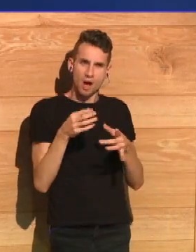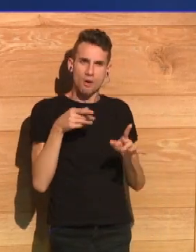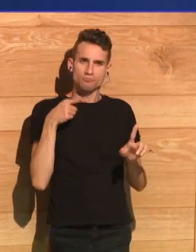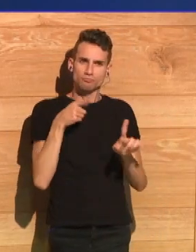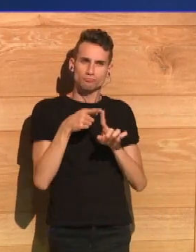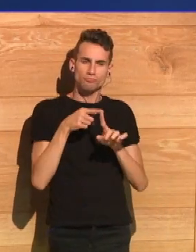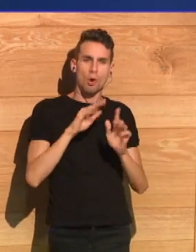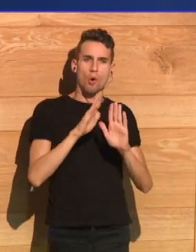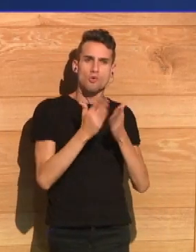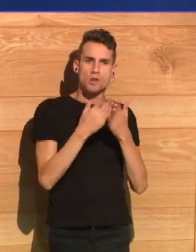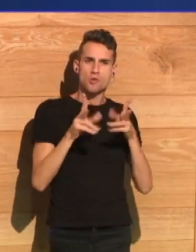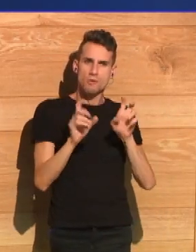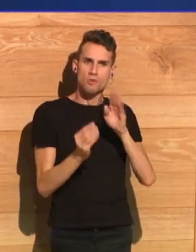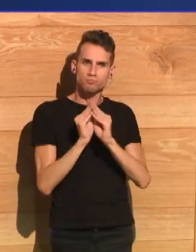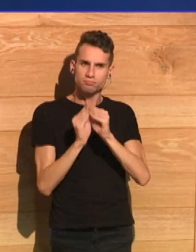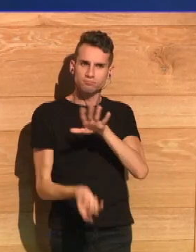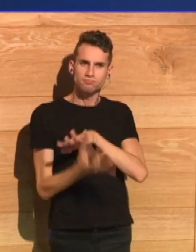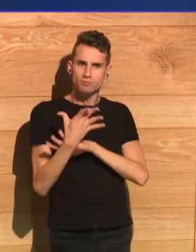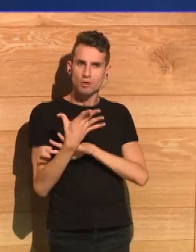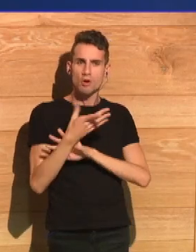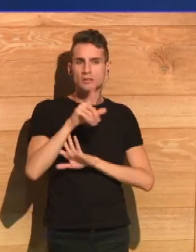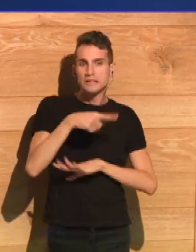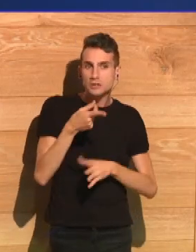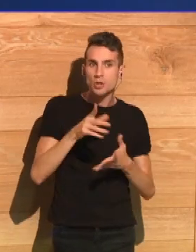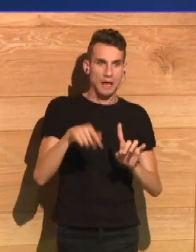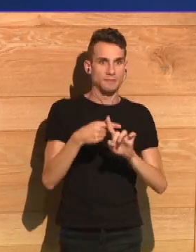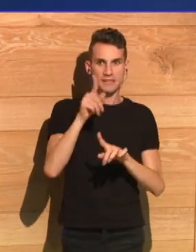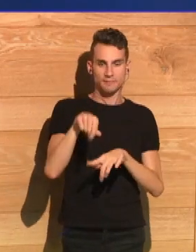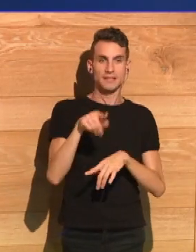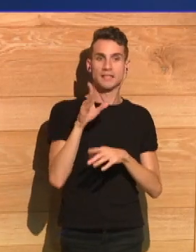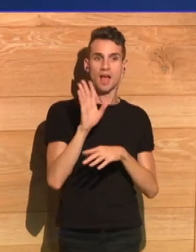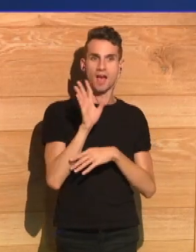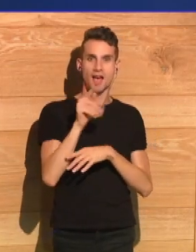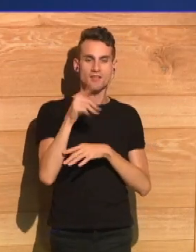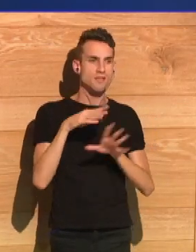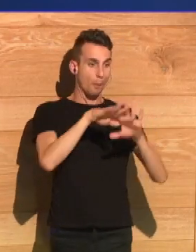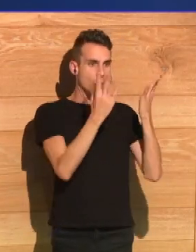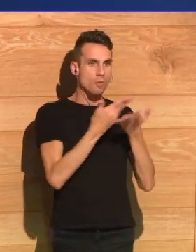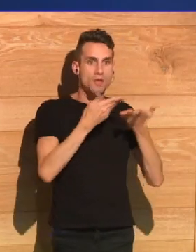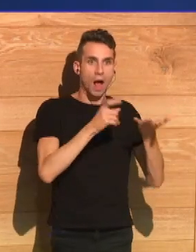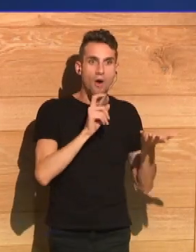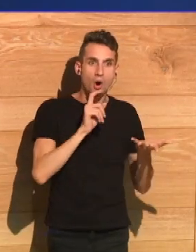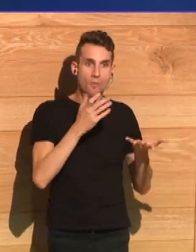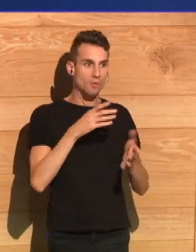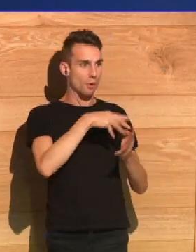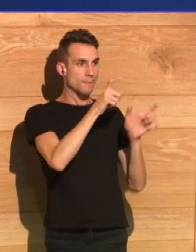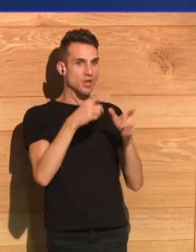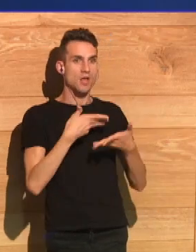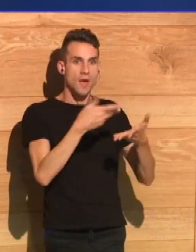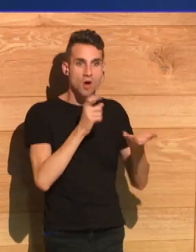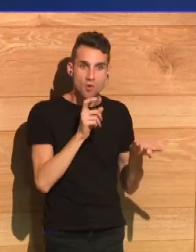obra. Pues lo que me estás contando, ¿no? ¿Qué puedo hacer por el planeta? ¿Qué puedo hacer por este mundo? ¿Qué puedo hacer por las otras personas? Si eso incluso